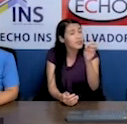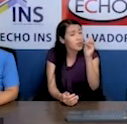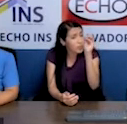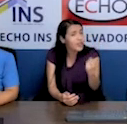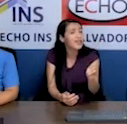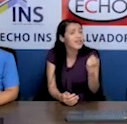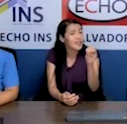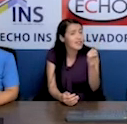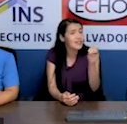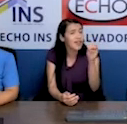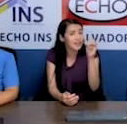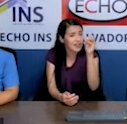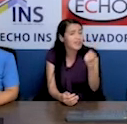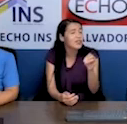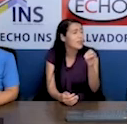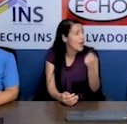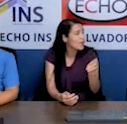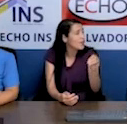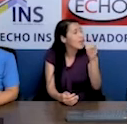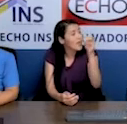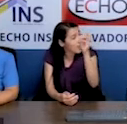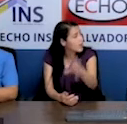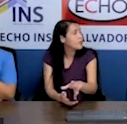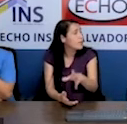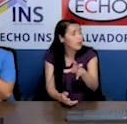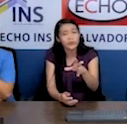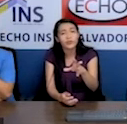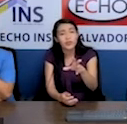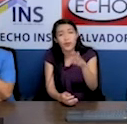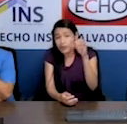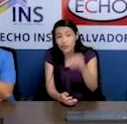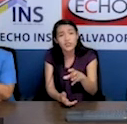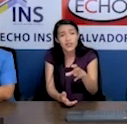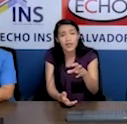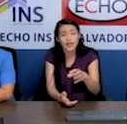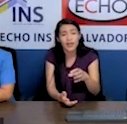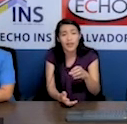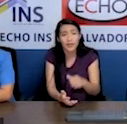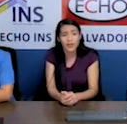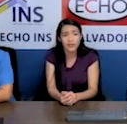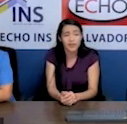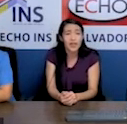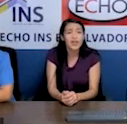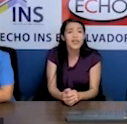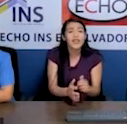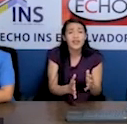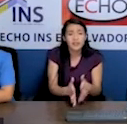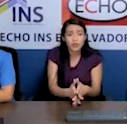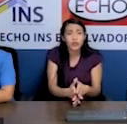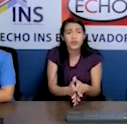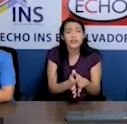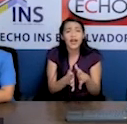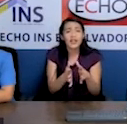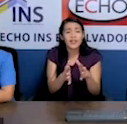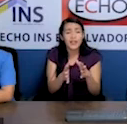una presentación muy característica del cáncer de ovario es un abdomen obstructivo, así no llegan a la emergencia. El